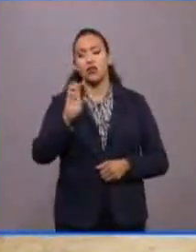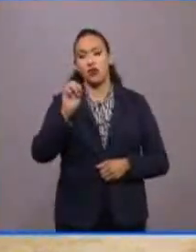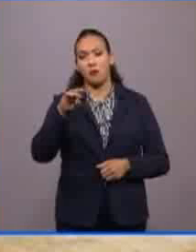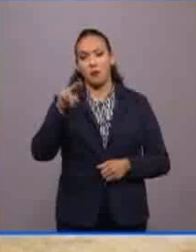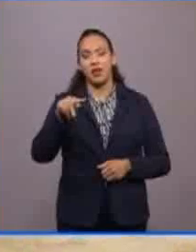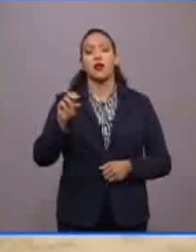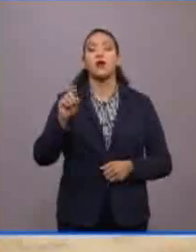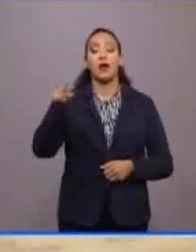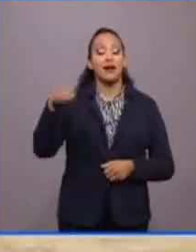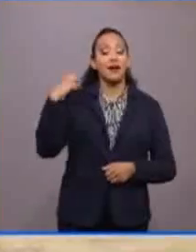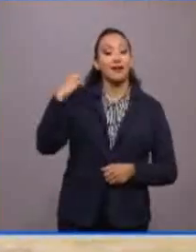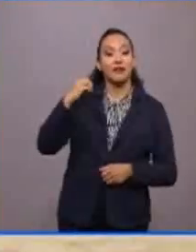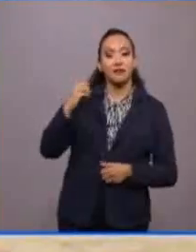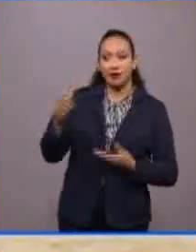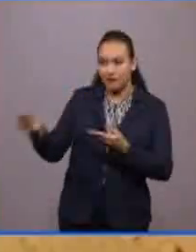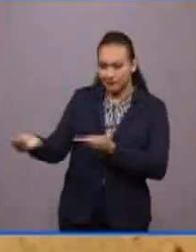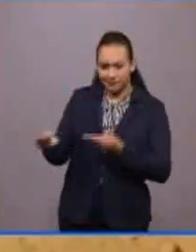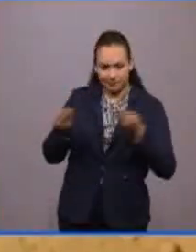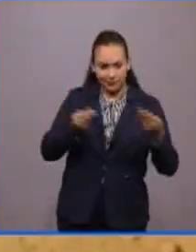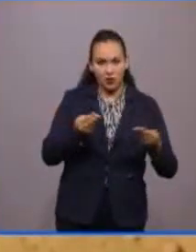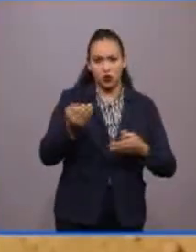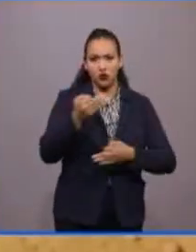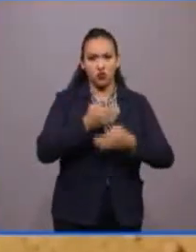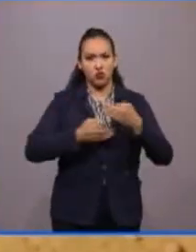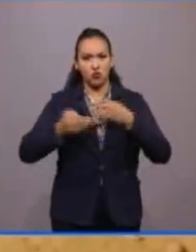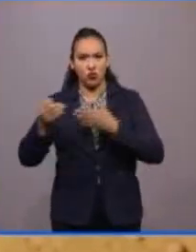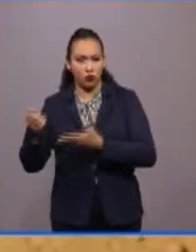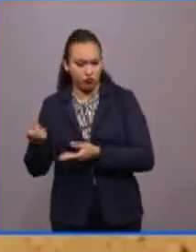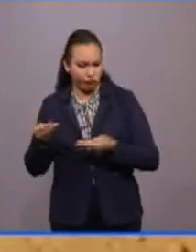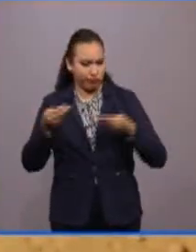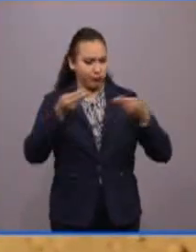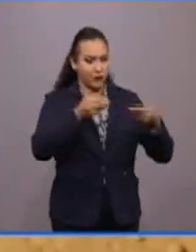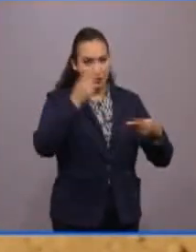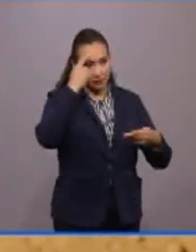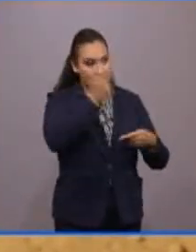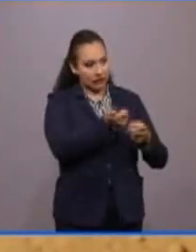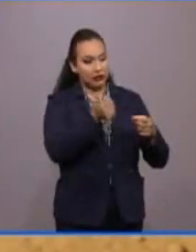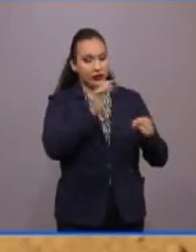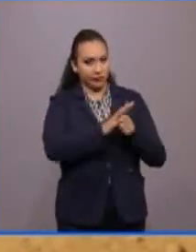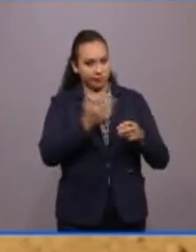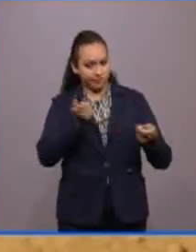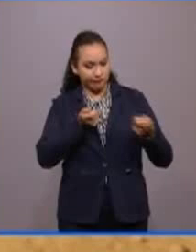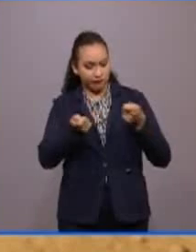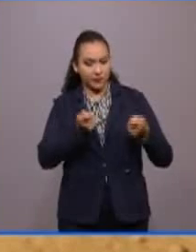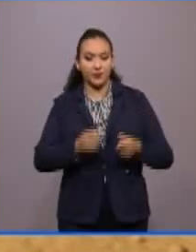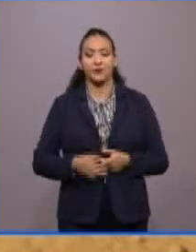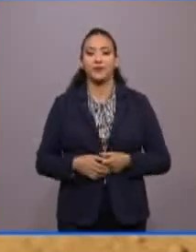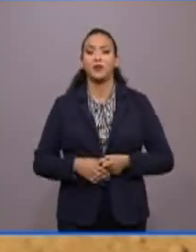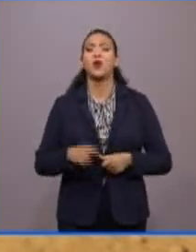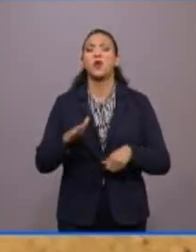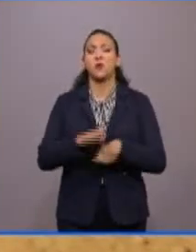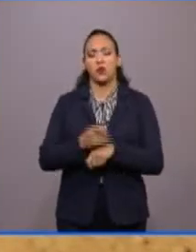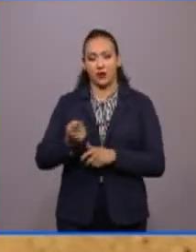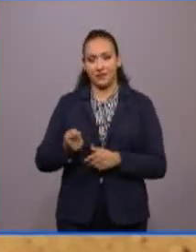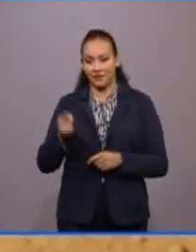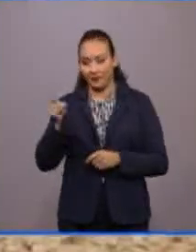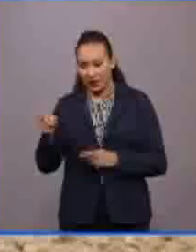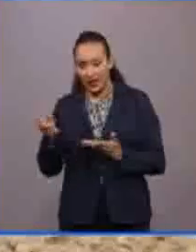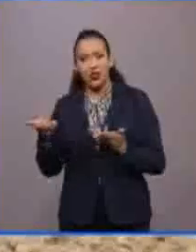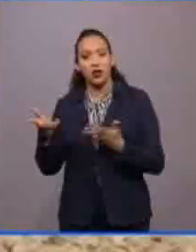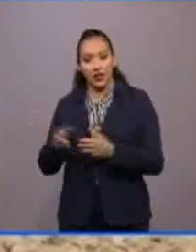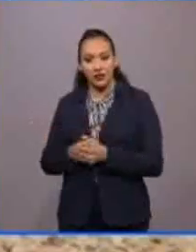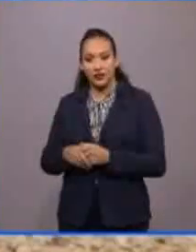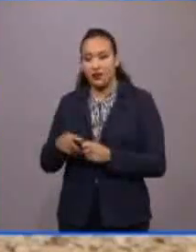Oaxaca, que le entregara directamente los recursos que envía la Federación para administrarlos por sí misma. Esto debido a que no era